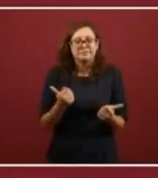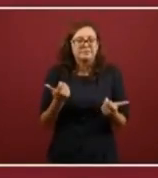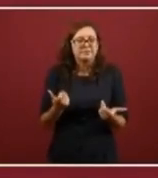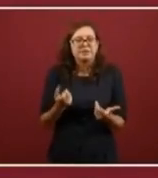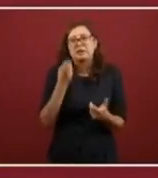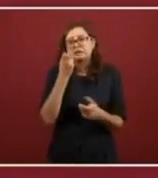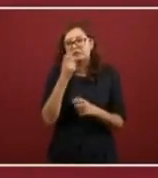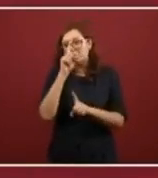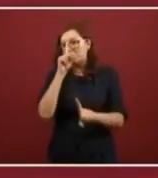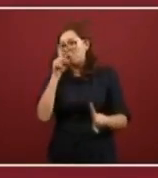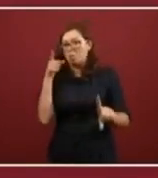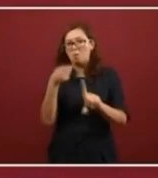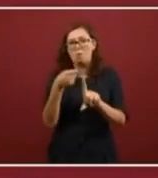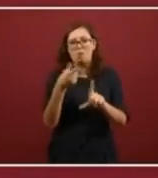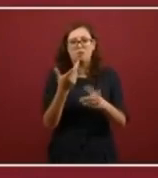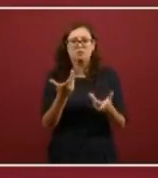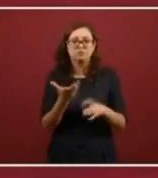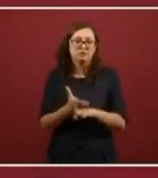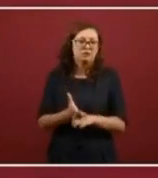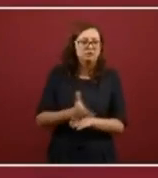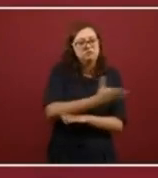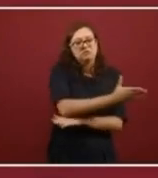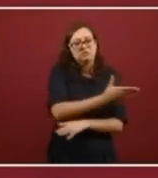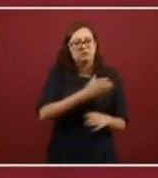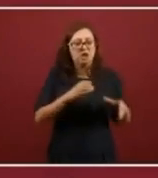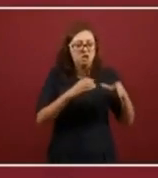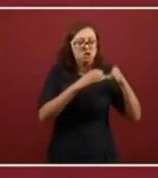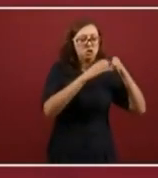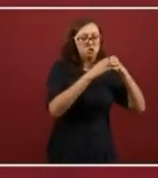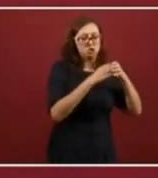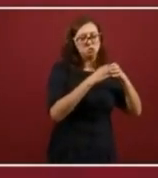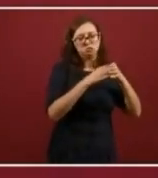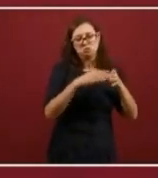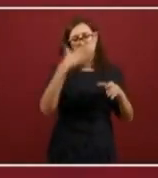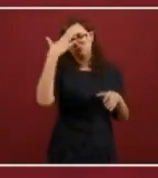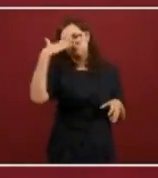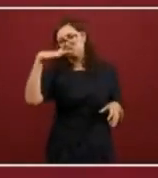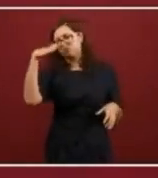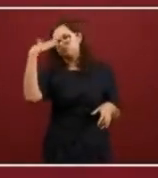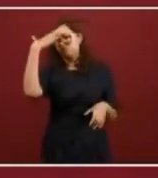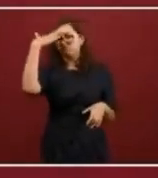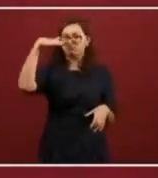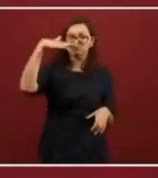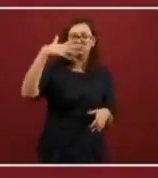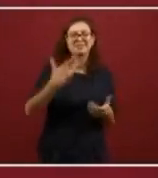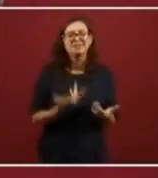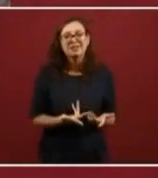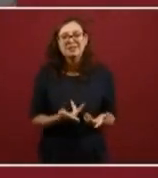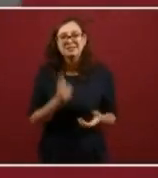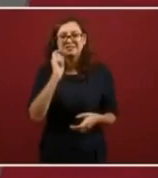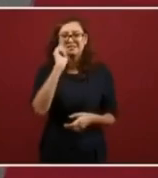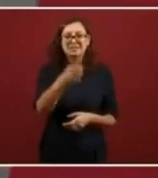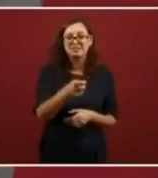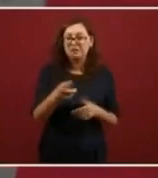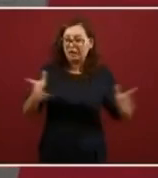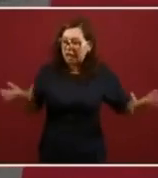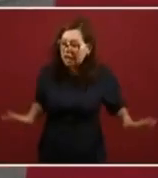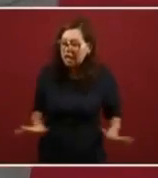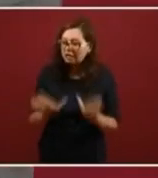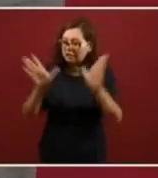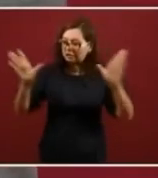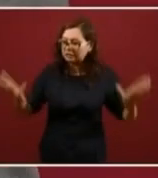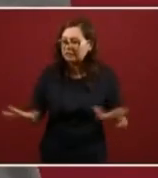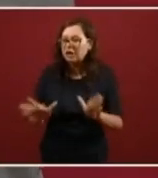reprobable de la tecnocracia, que en vez de impulsar la actividad productiva se dedicaron a